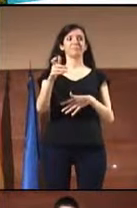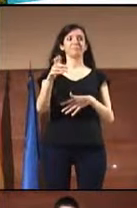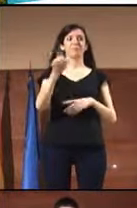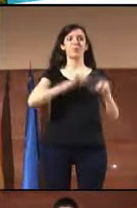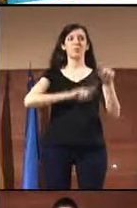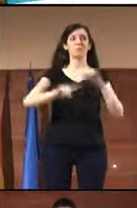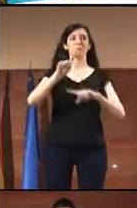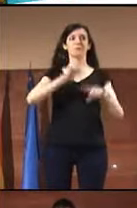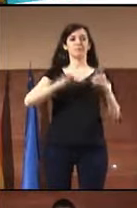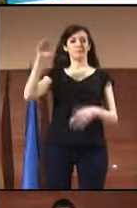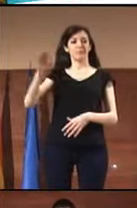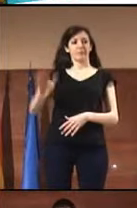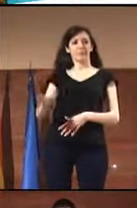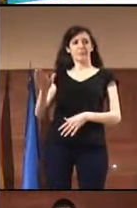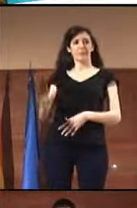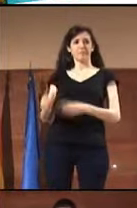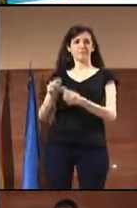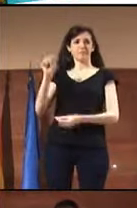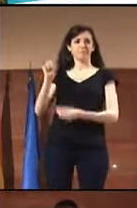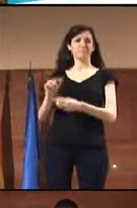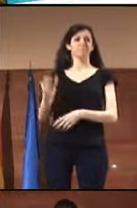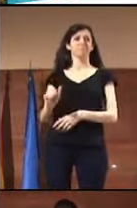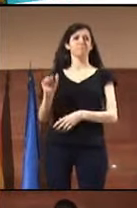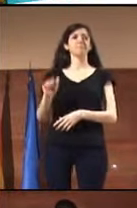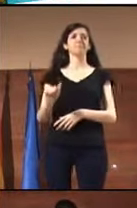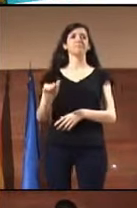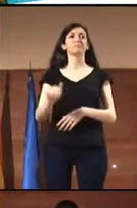talla baja, gente con dismetría, rigidez en